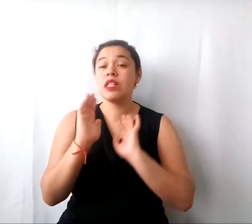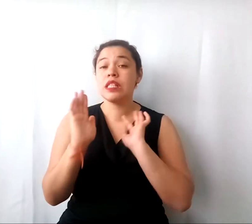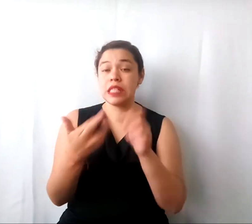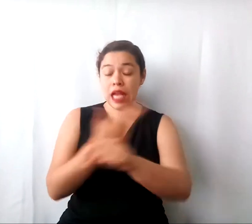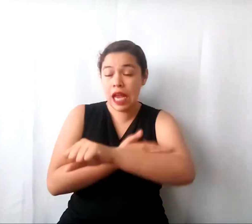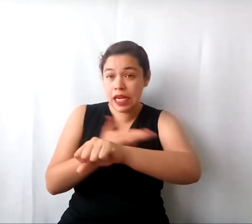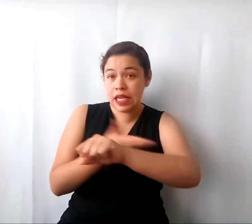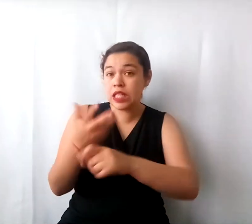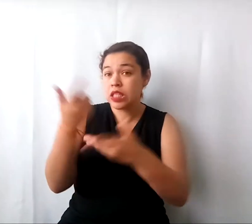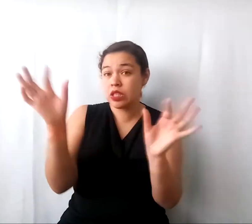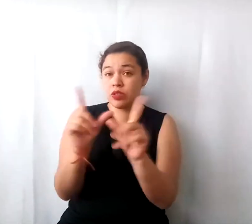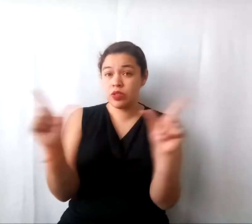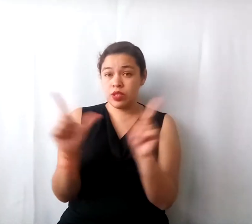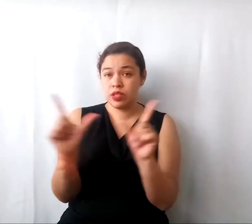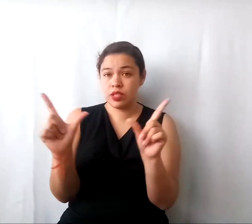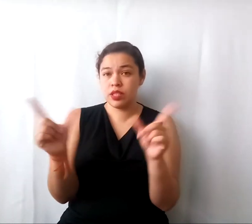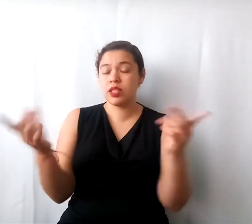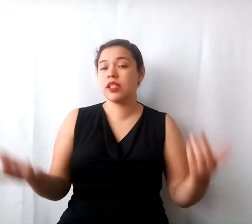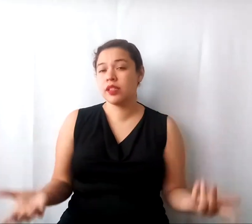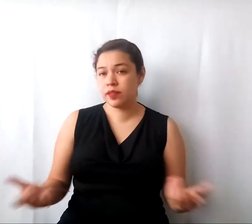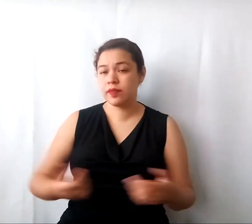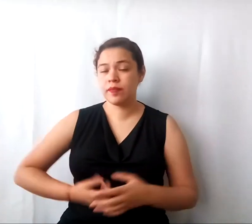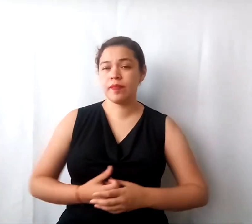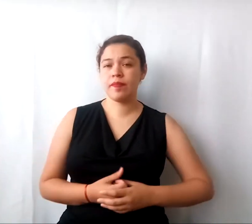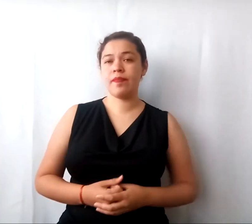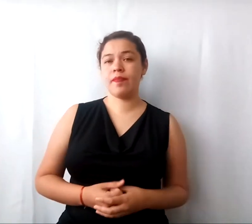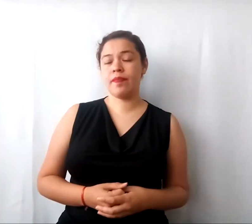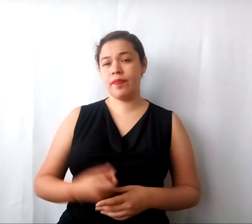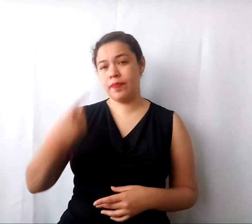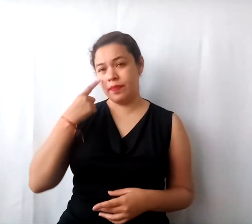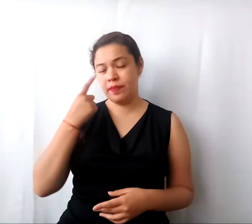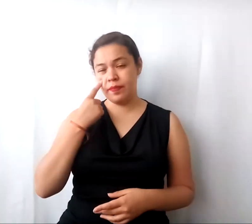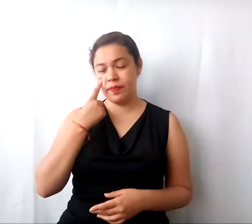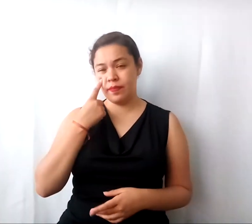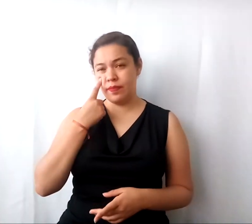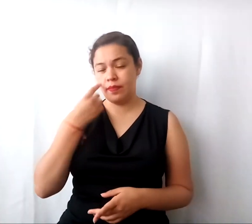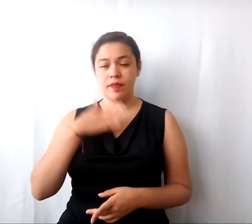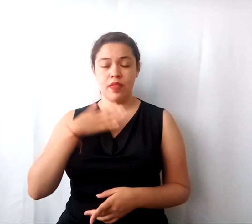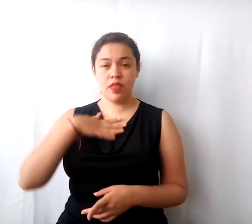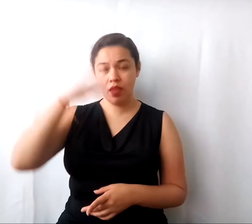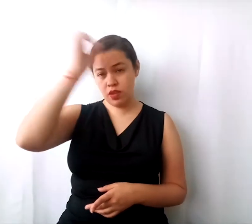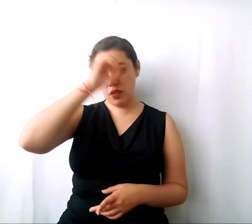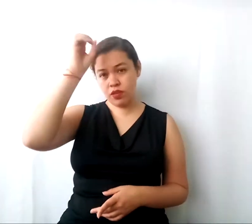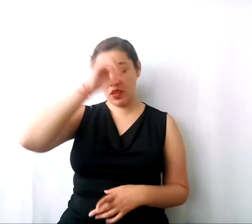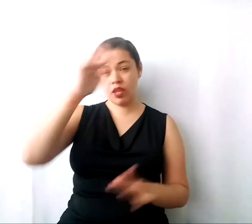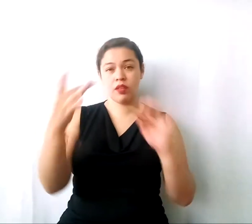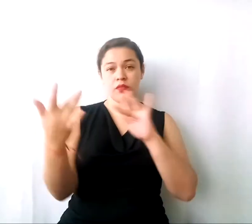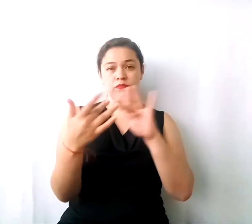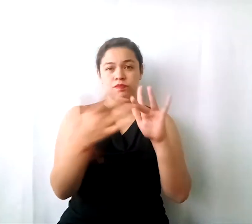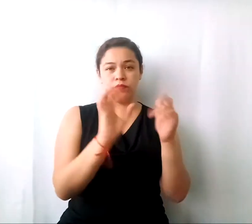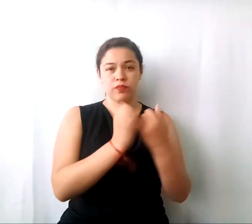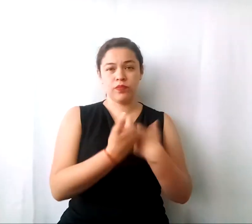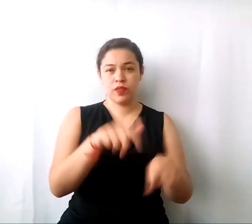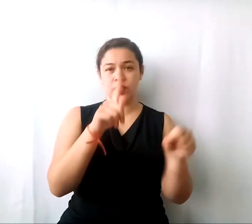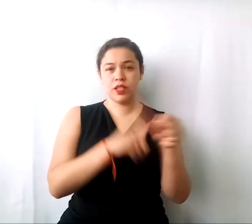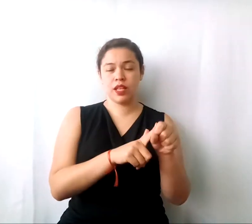registro. Y todo esto, vean, desde mi punto de vista, en el caso de redes sociales, ni siquiera habría